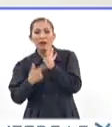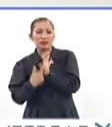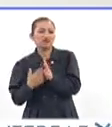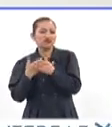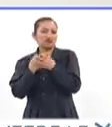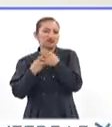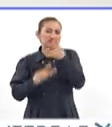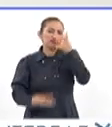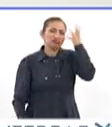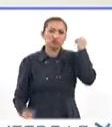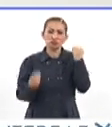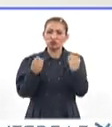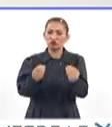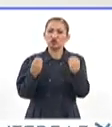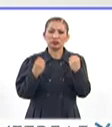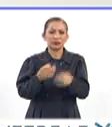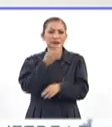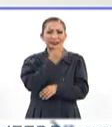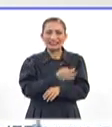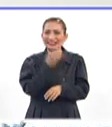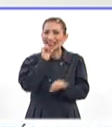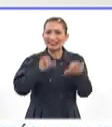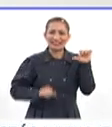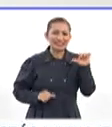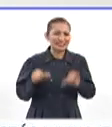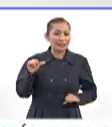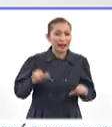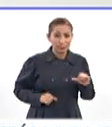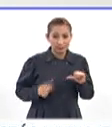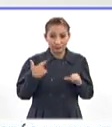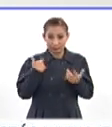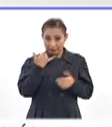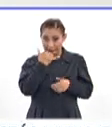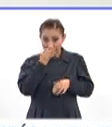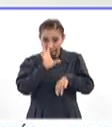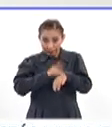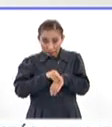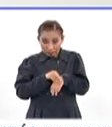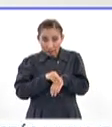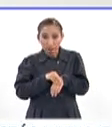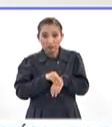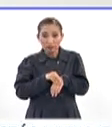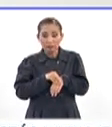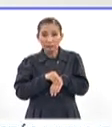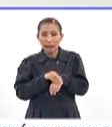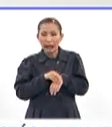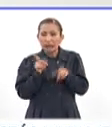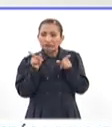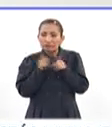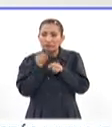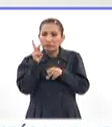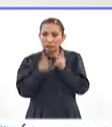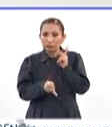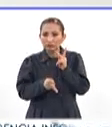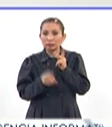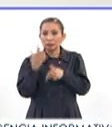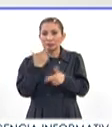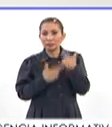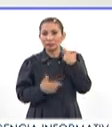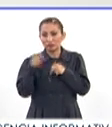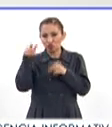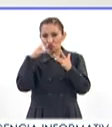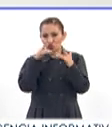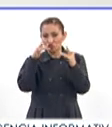de los libros, en fin, una verdadera fiesta, grandes actividades. Si nos lo permites, Ana Cristina, vamos a hacer una breve pausa y